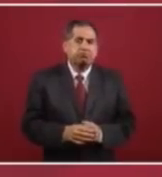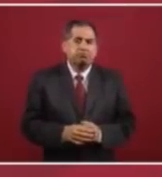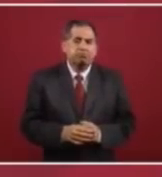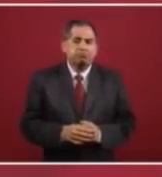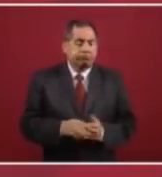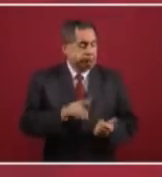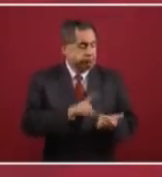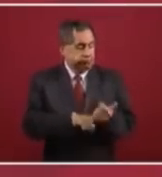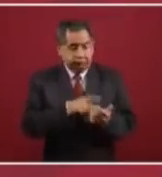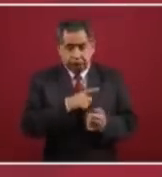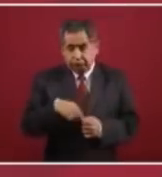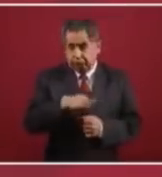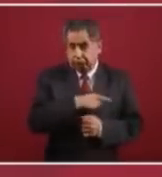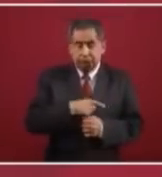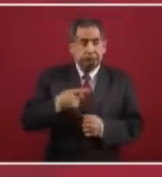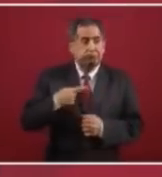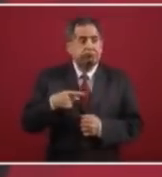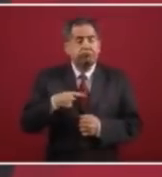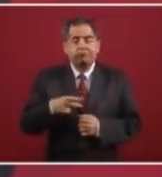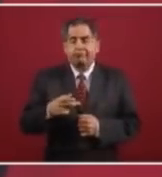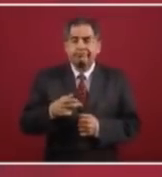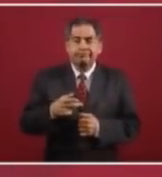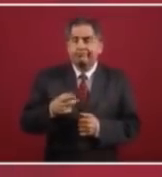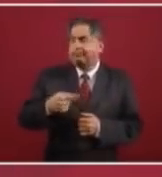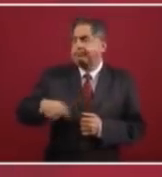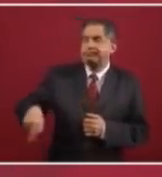afectó mucho a los pueblos